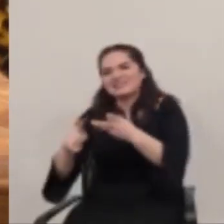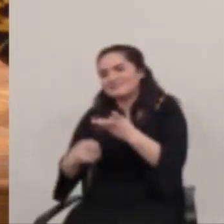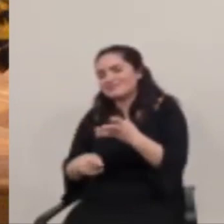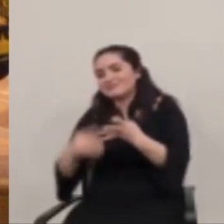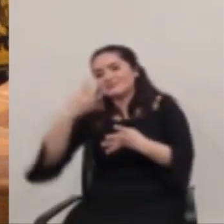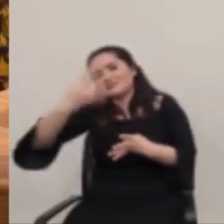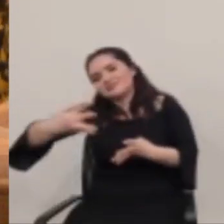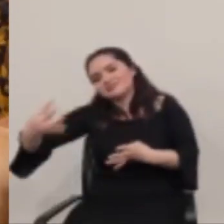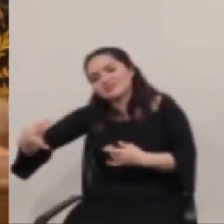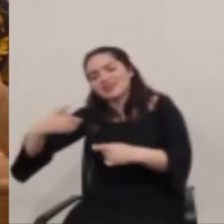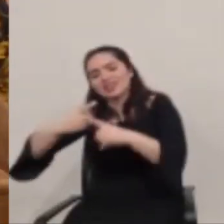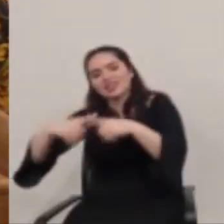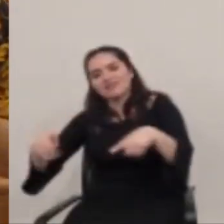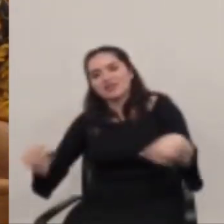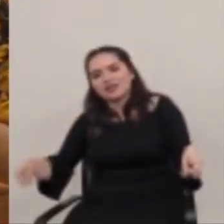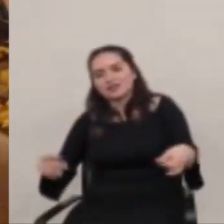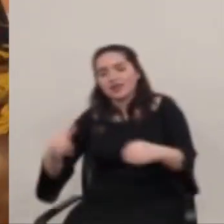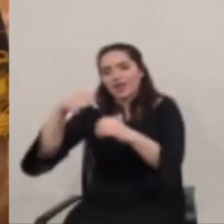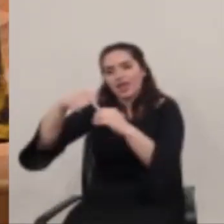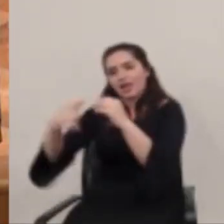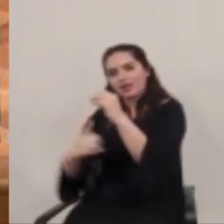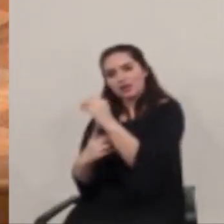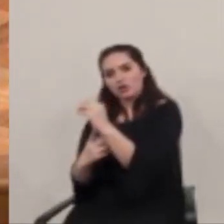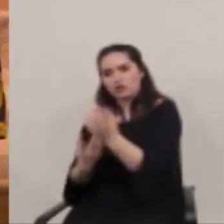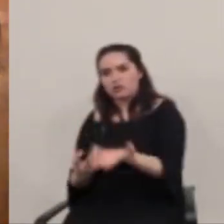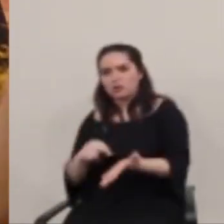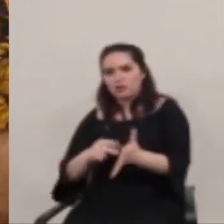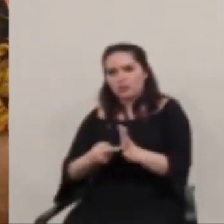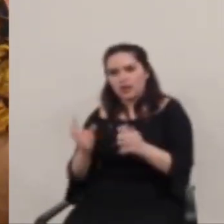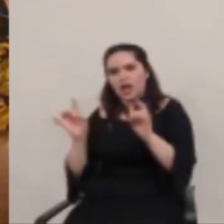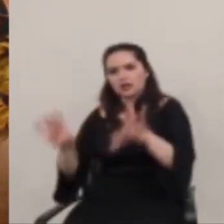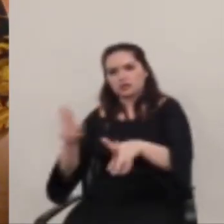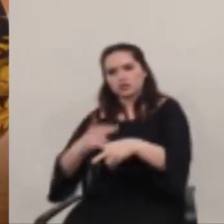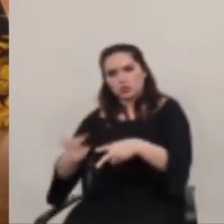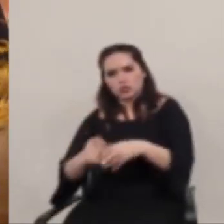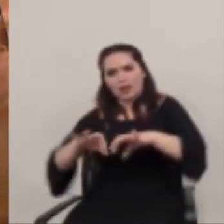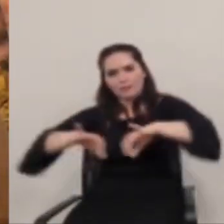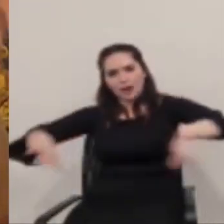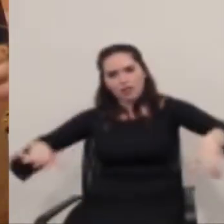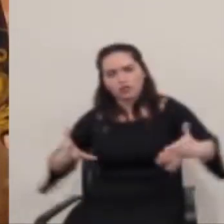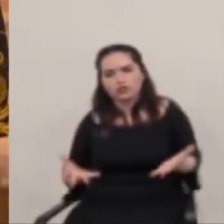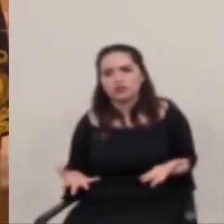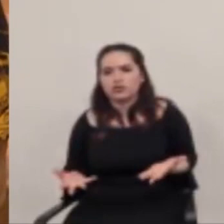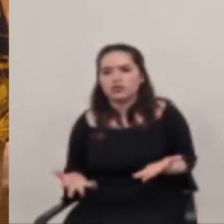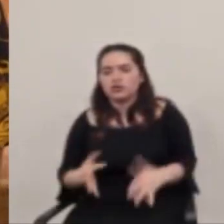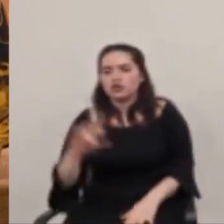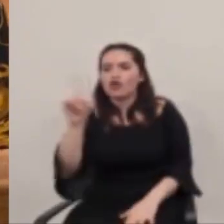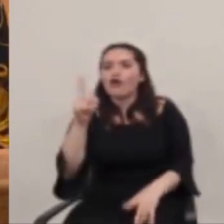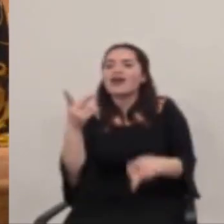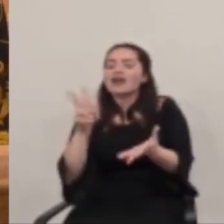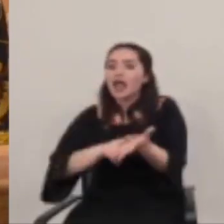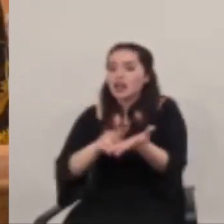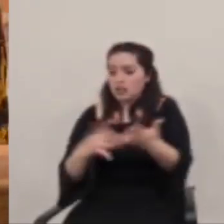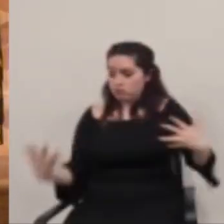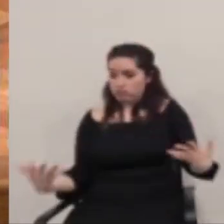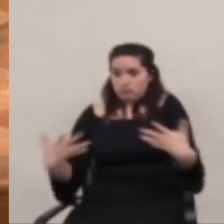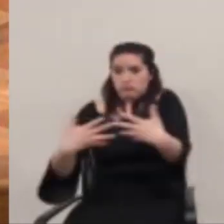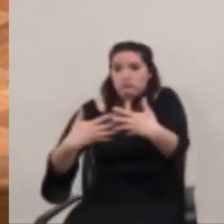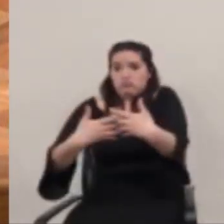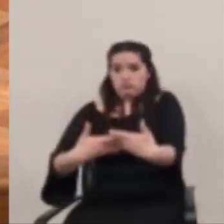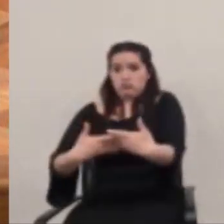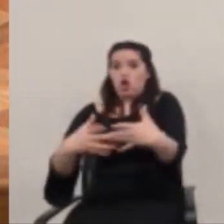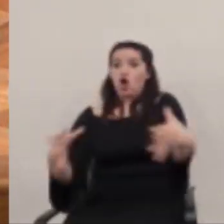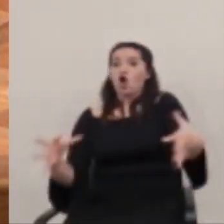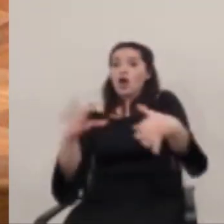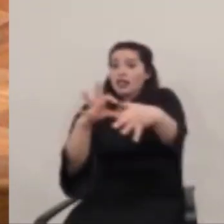todo el resto de las otras cosas, como si las problemáticas se solucionaran como capas, y no como una realidad interconectada. Entonces yo creo